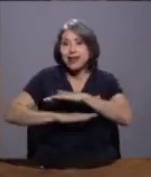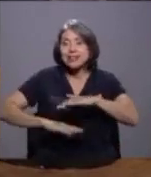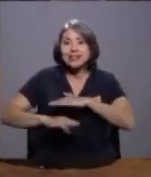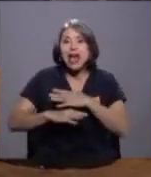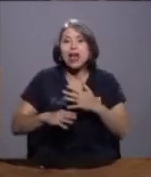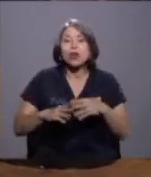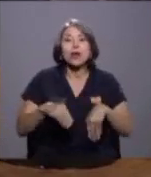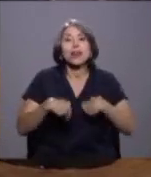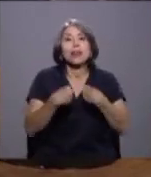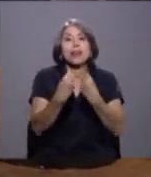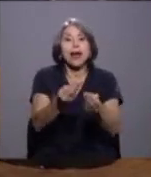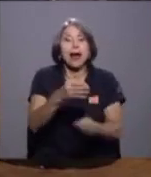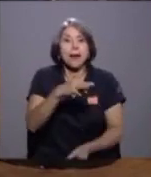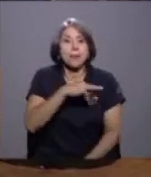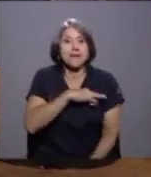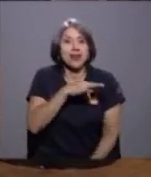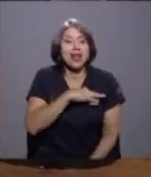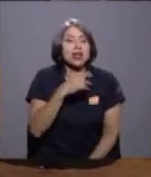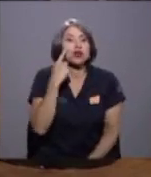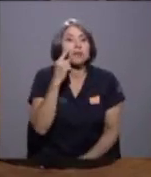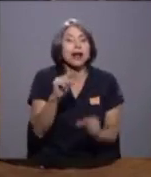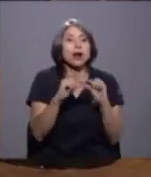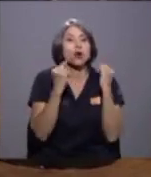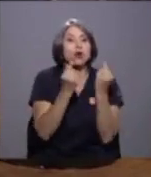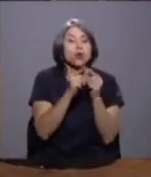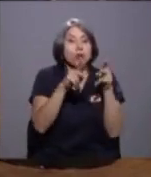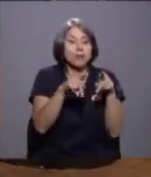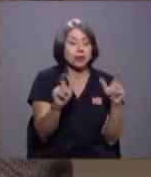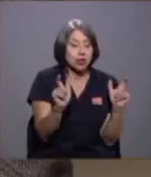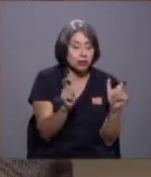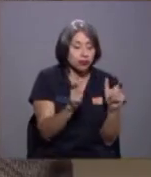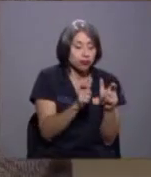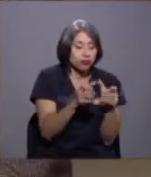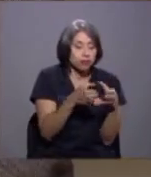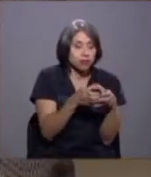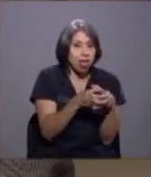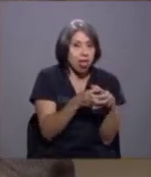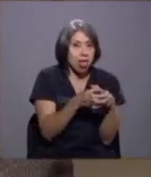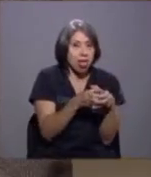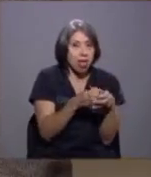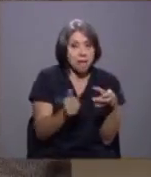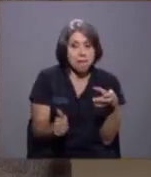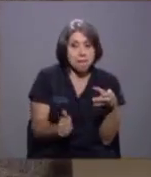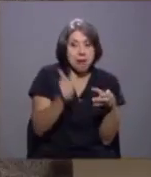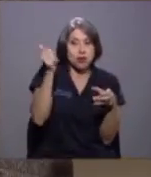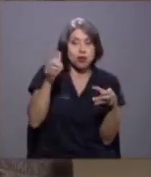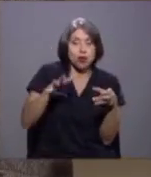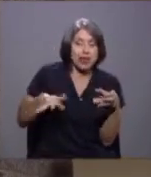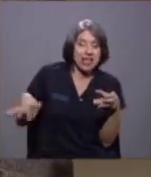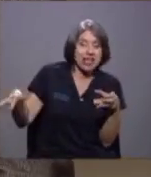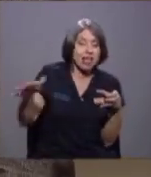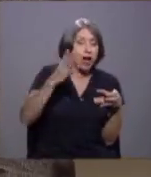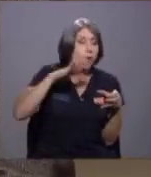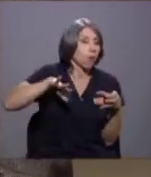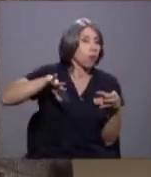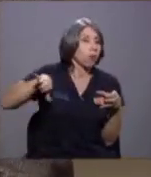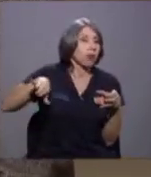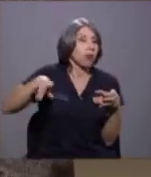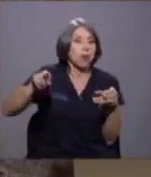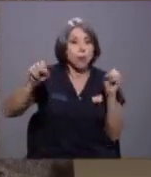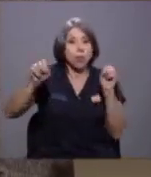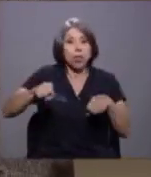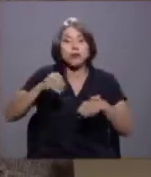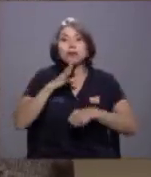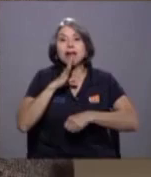de privilegios para unos cuantos en detrimento de la mayoría, y entonces ahí podemos hablar de los privilegios del empleo